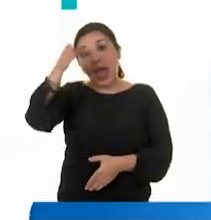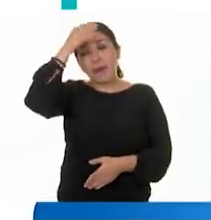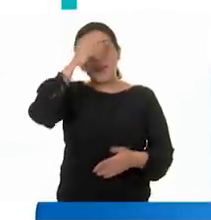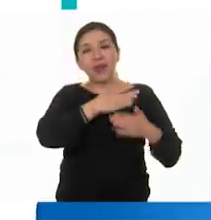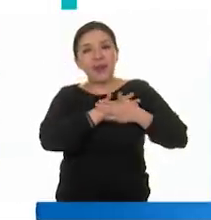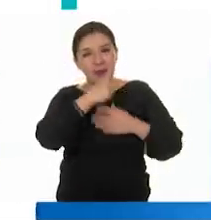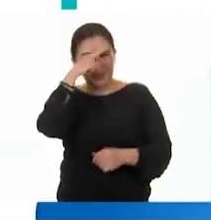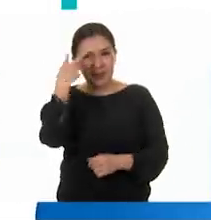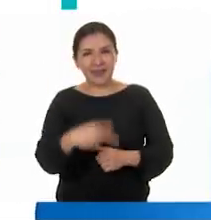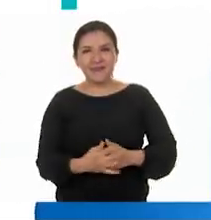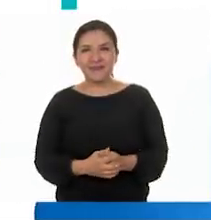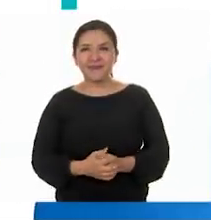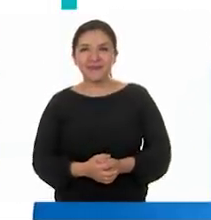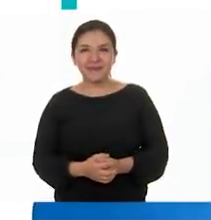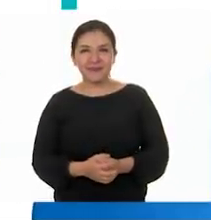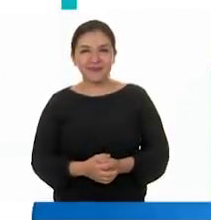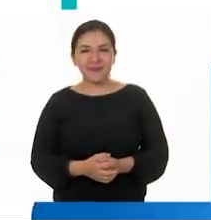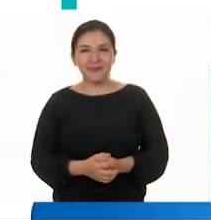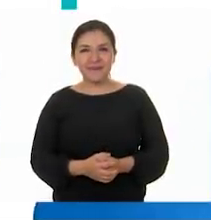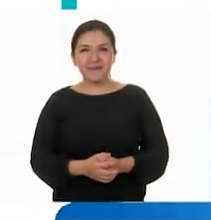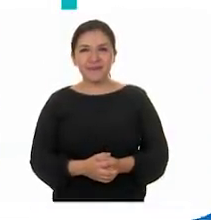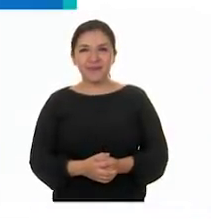Aprendiendo a Amar a México.